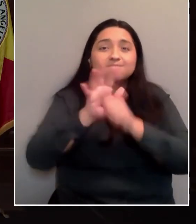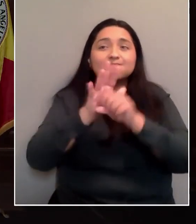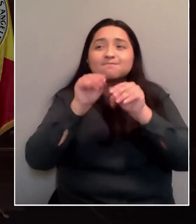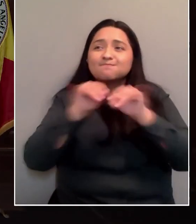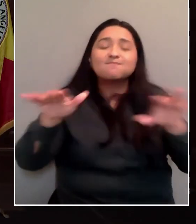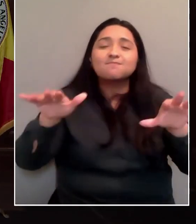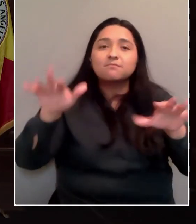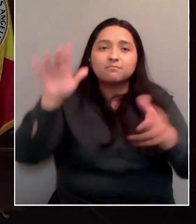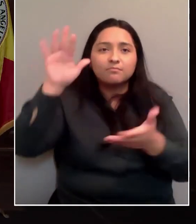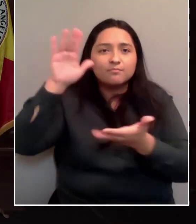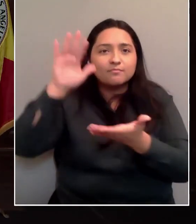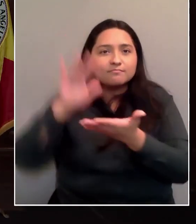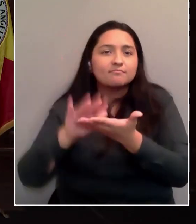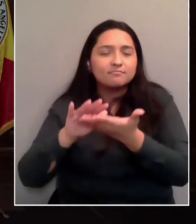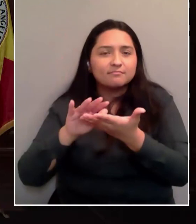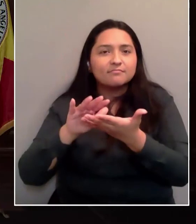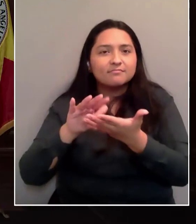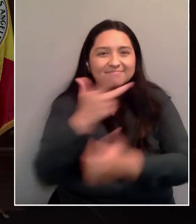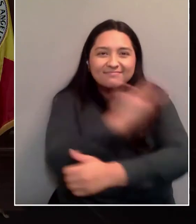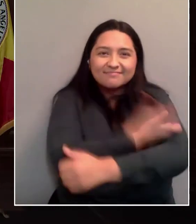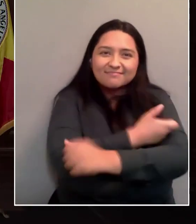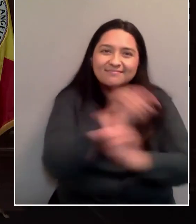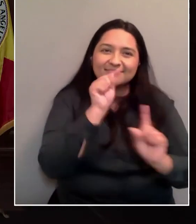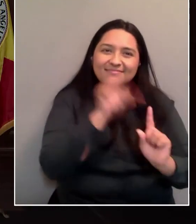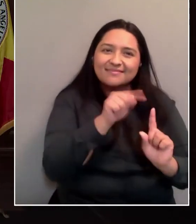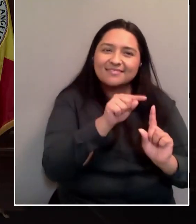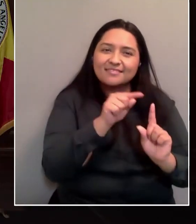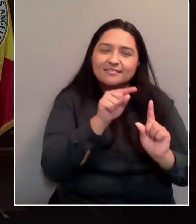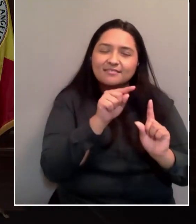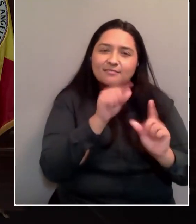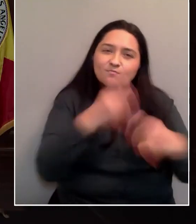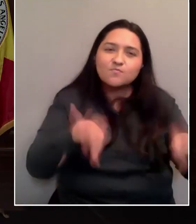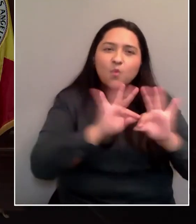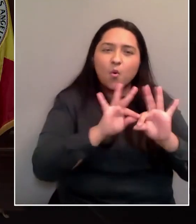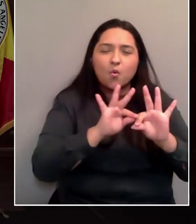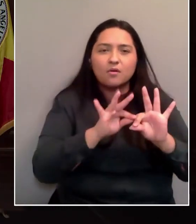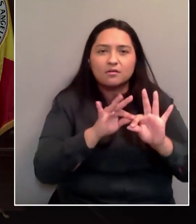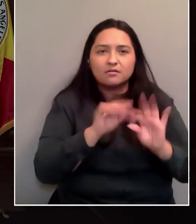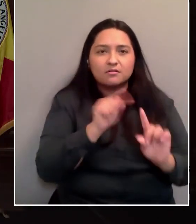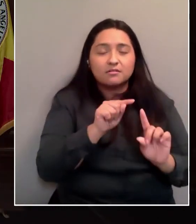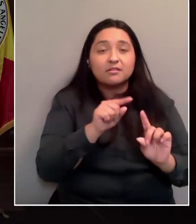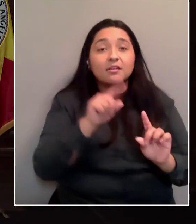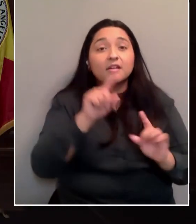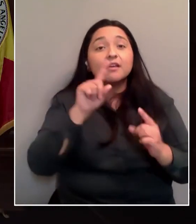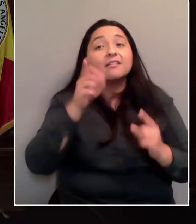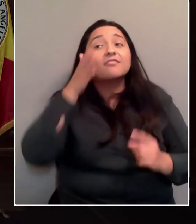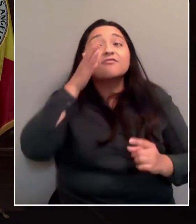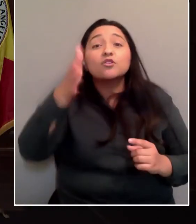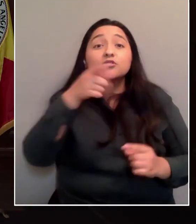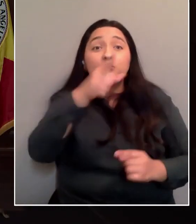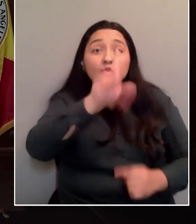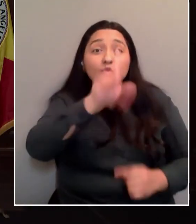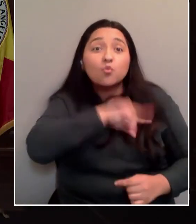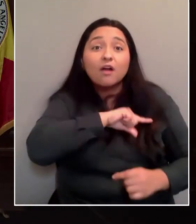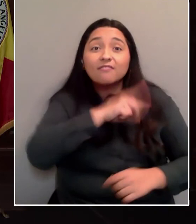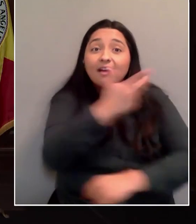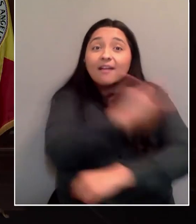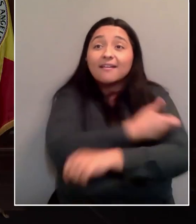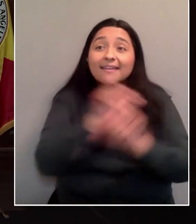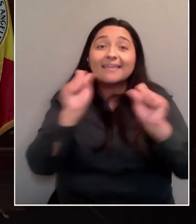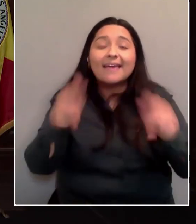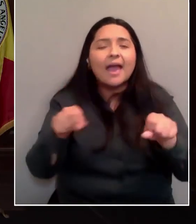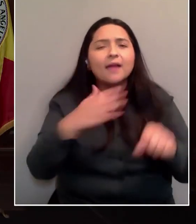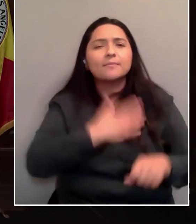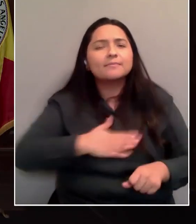que pueden hacer las vacunas. Cuando es elegible, por favor, haga una cita para vacunarse.